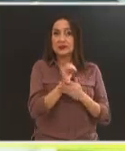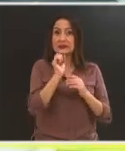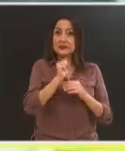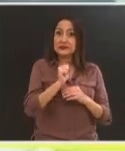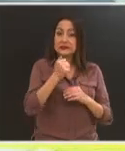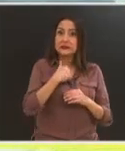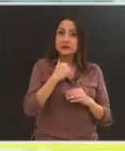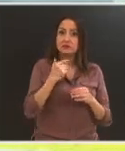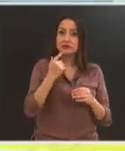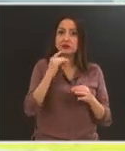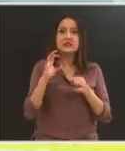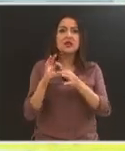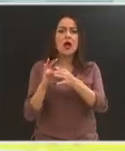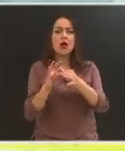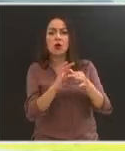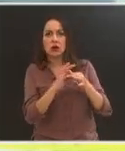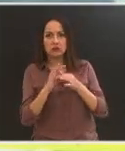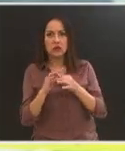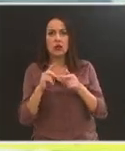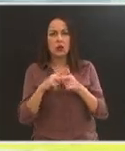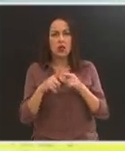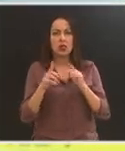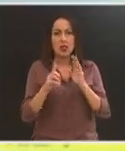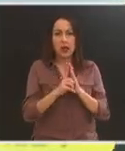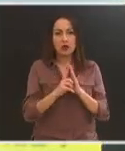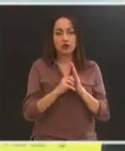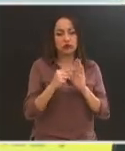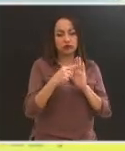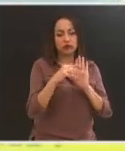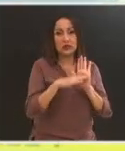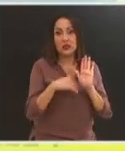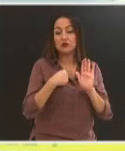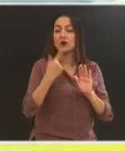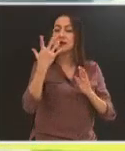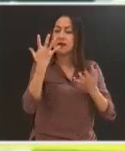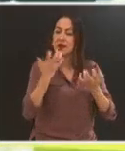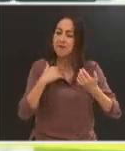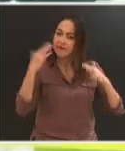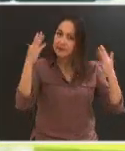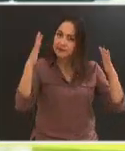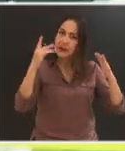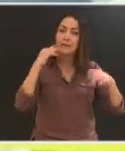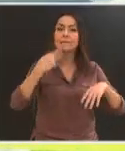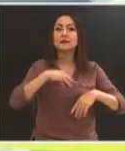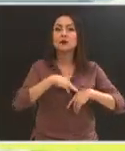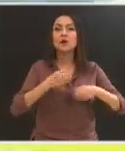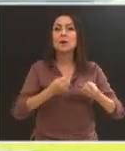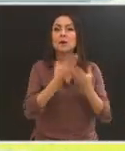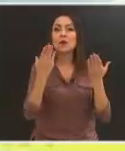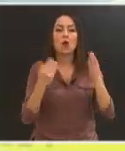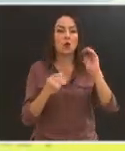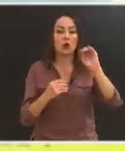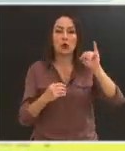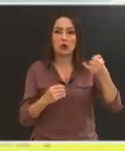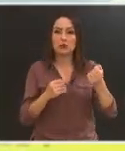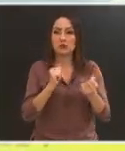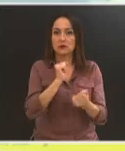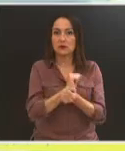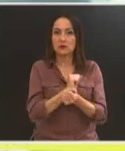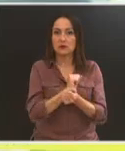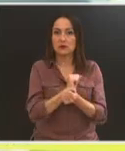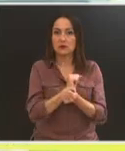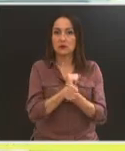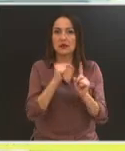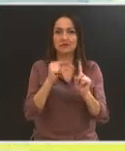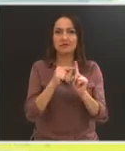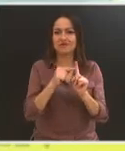de haber conexidad se procederá como en derecho corresponde. Yo quiero felicitar al Ministerio Público y al OIJ por esta detención de un capo